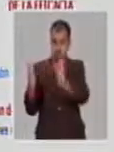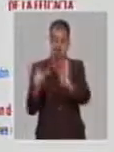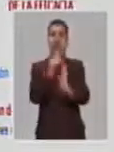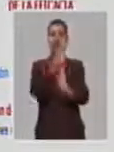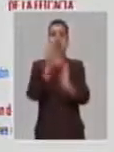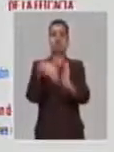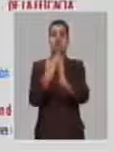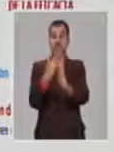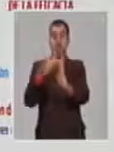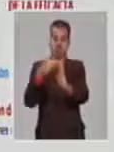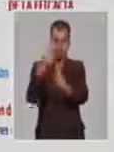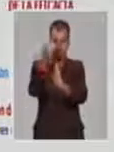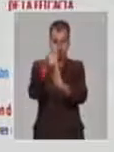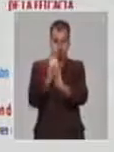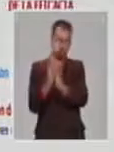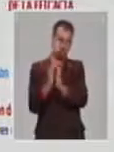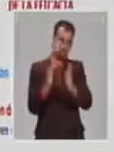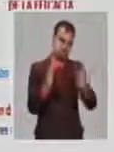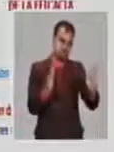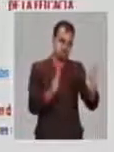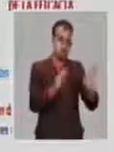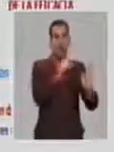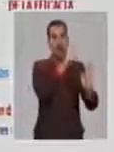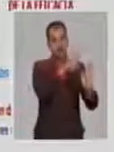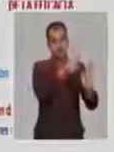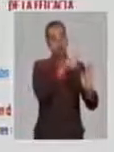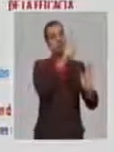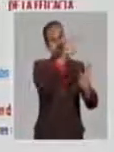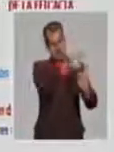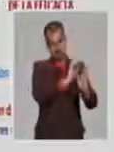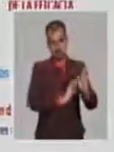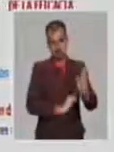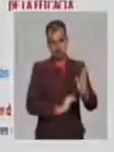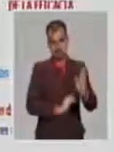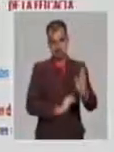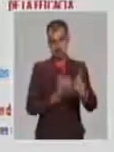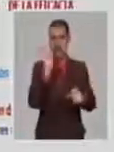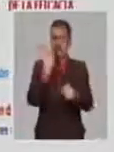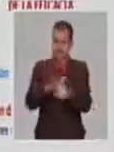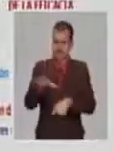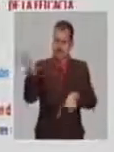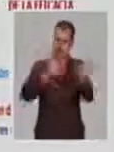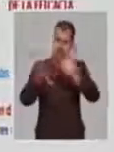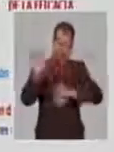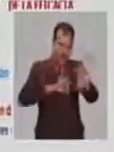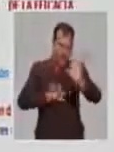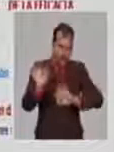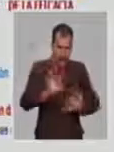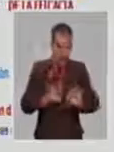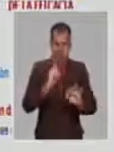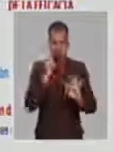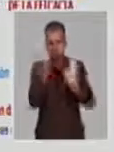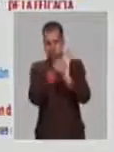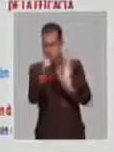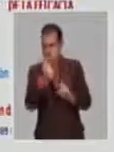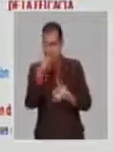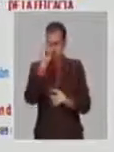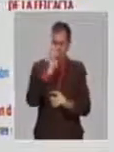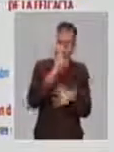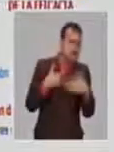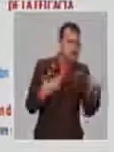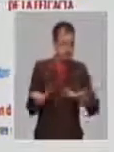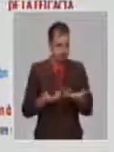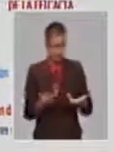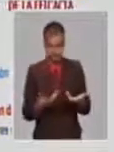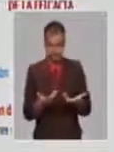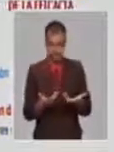me da la autorización, como mismo ya se explicó, se empieza todo el proceso de captación, prereclutamiento, consentimiento. Y tenemos